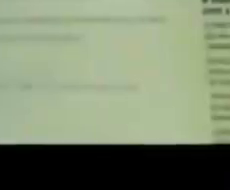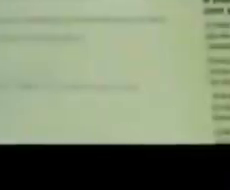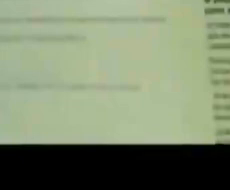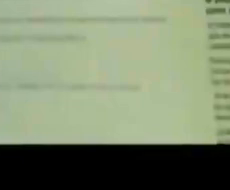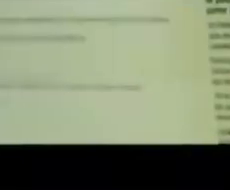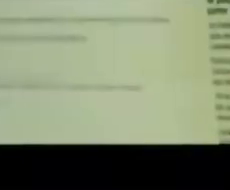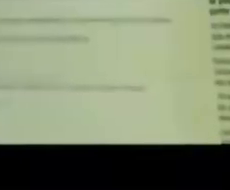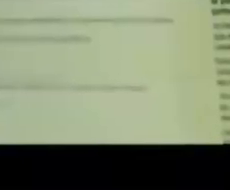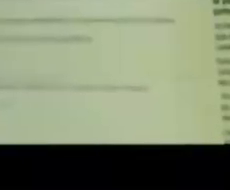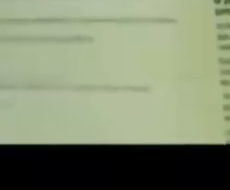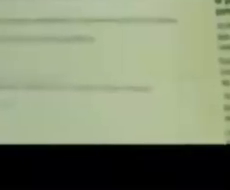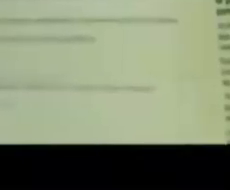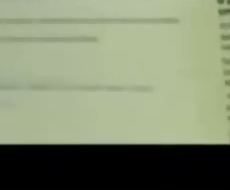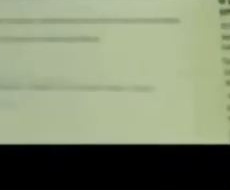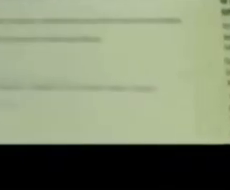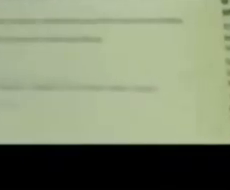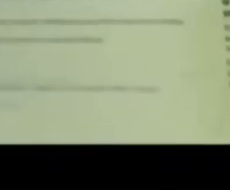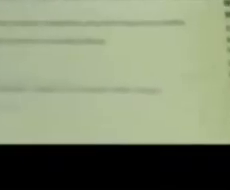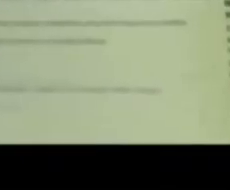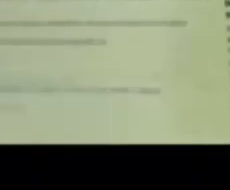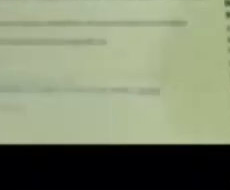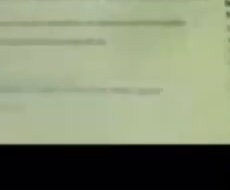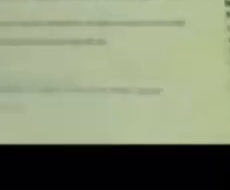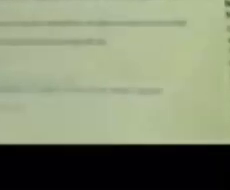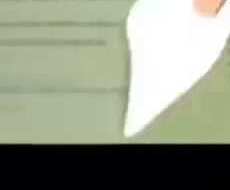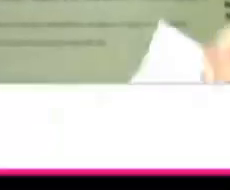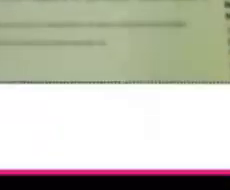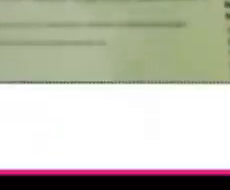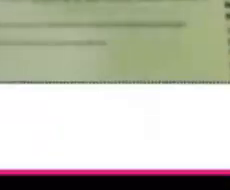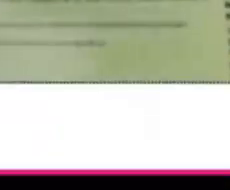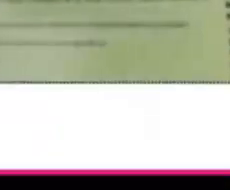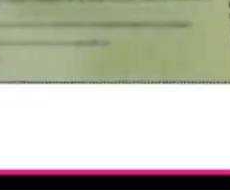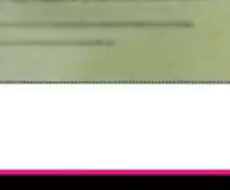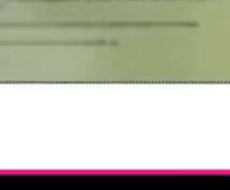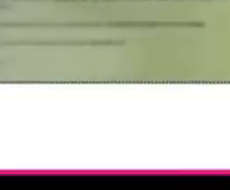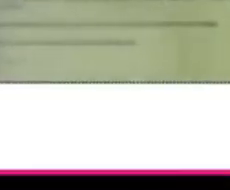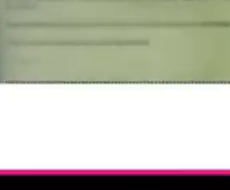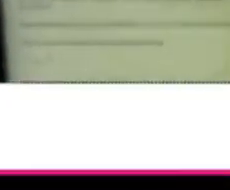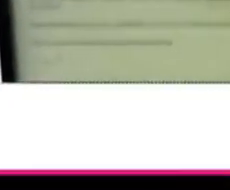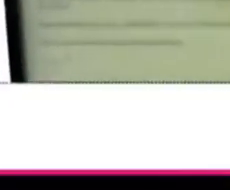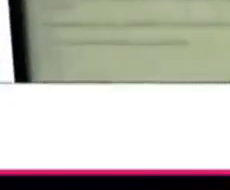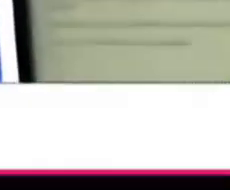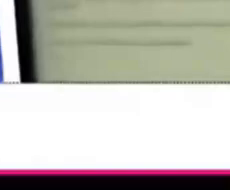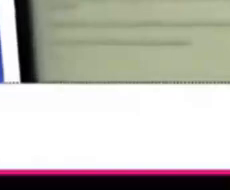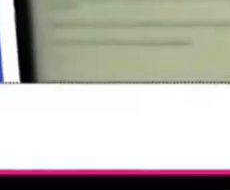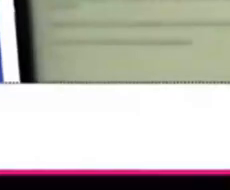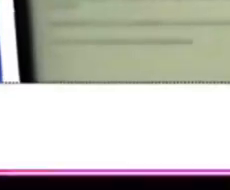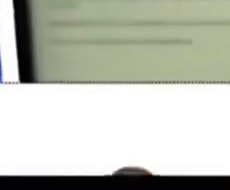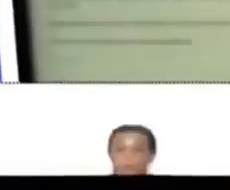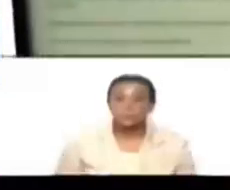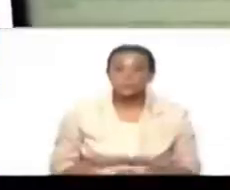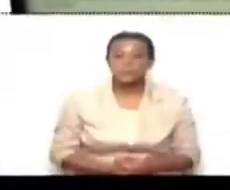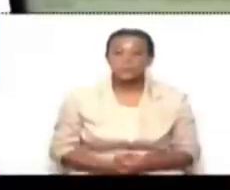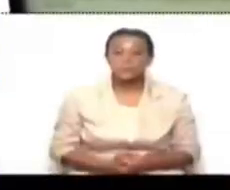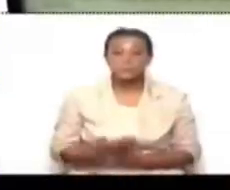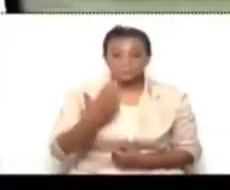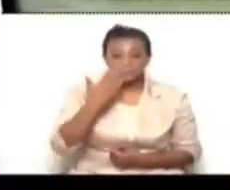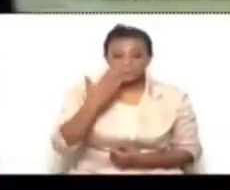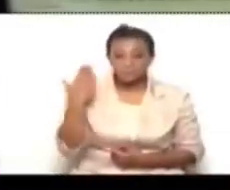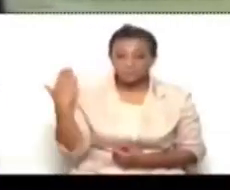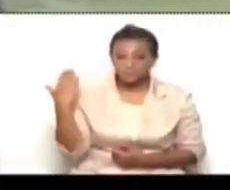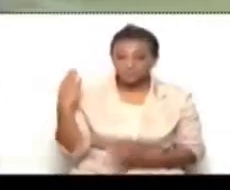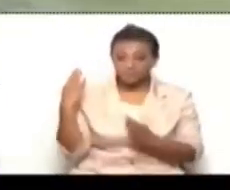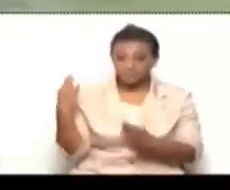cierto es que no se para el calendario electoral y se publicó el listado oficial a pesar de todas estas tramas.